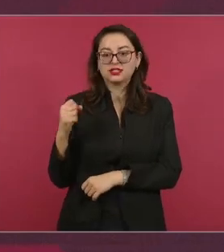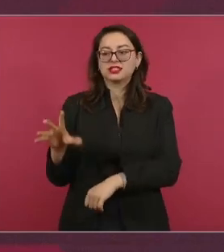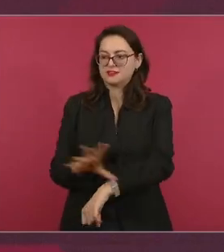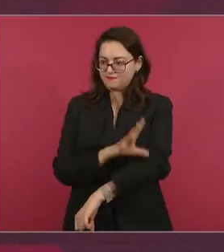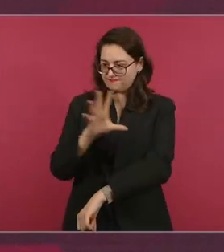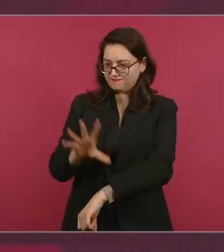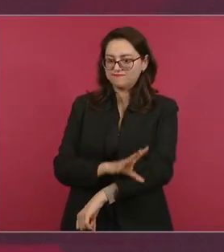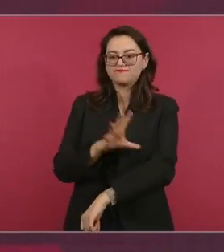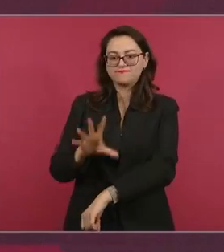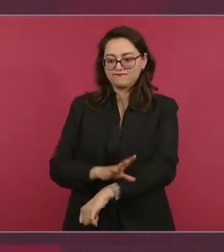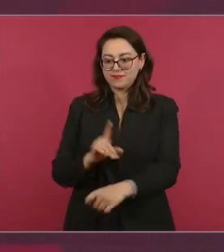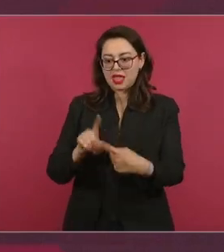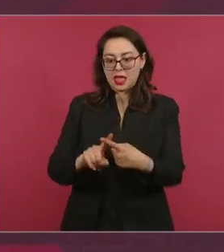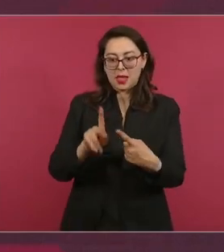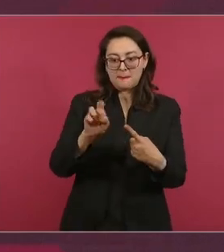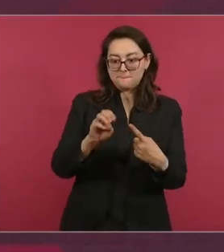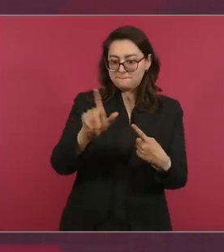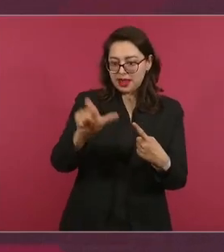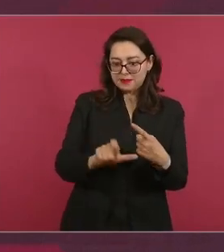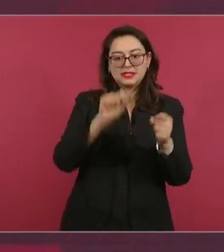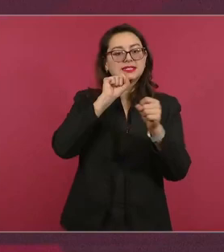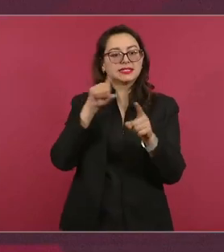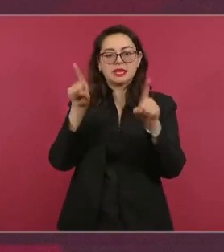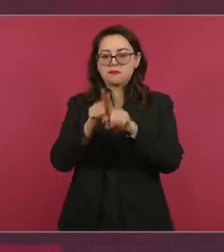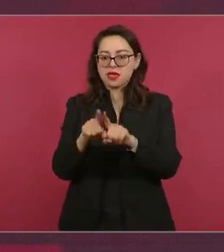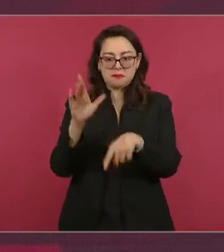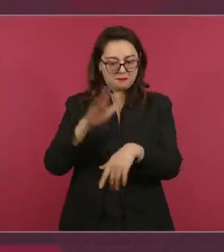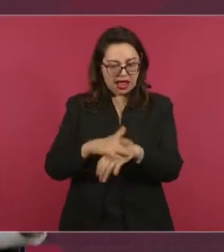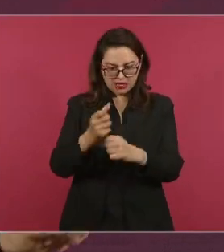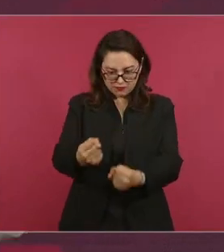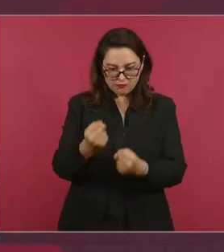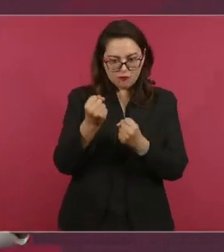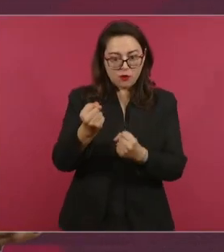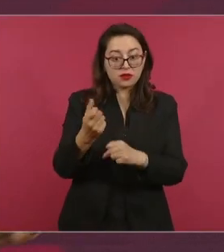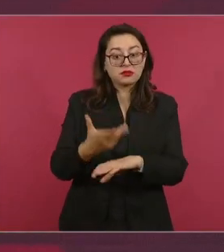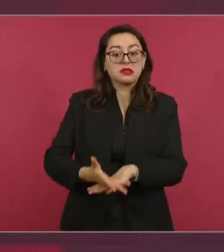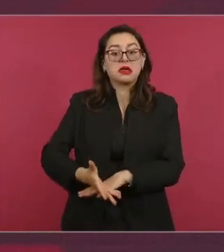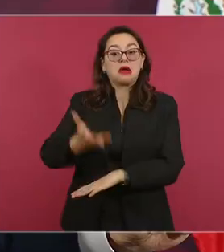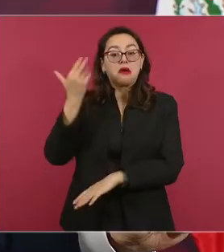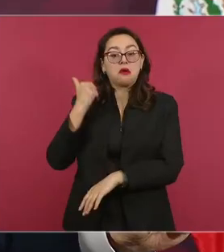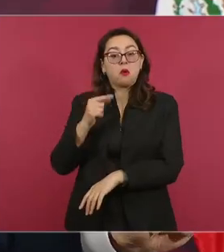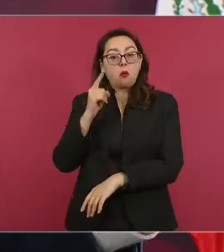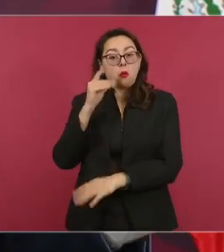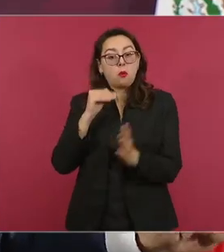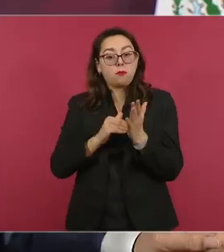consolidada. Pemex, lo mismo, de